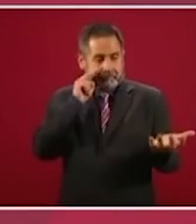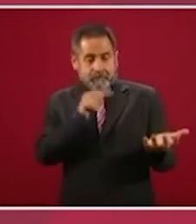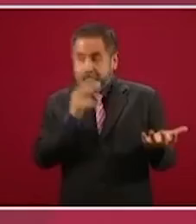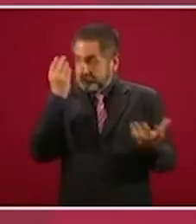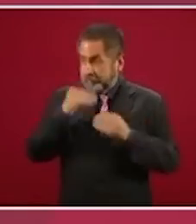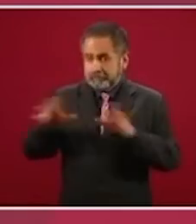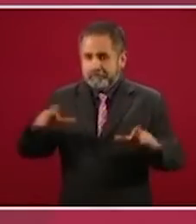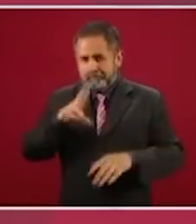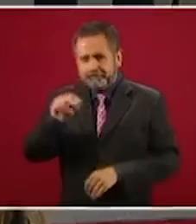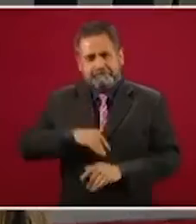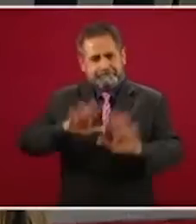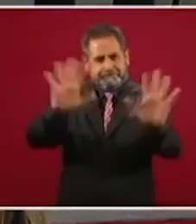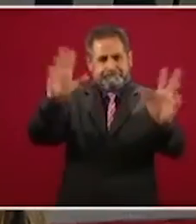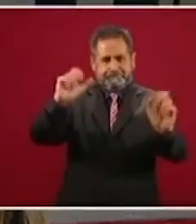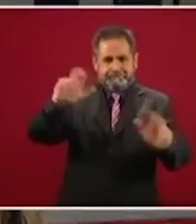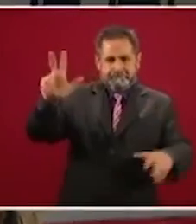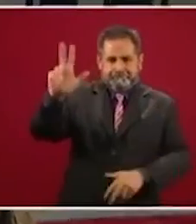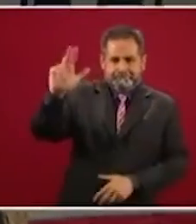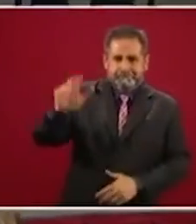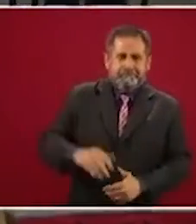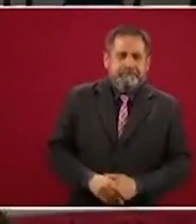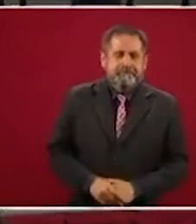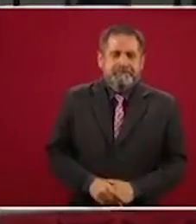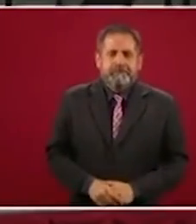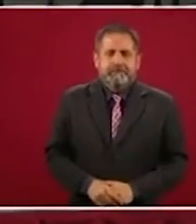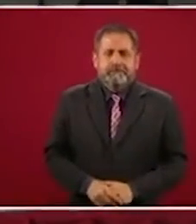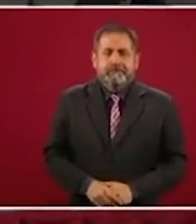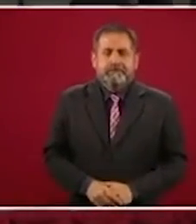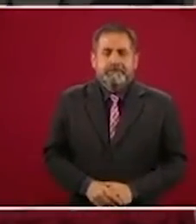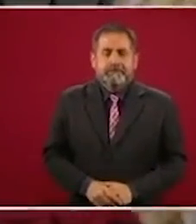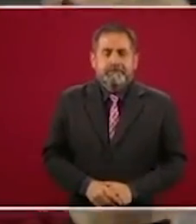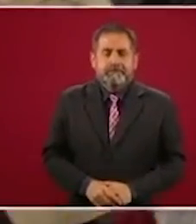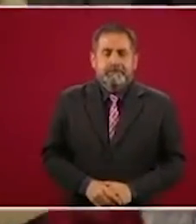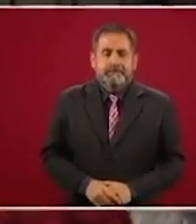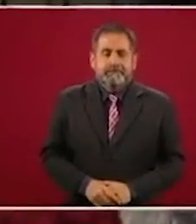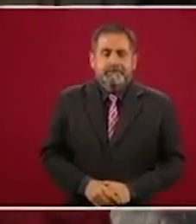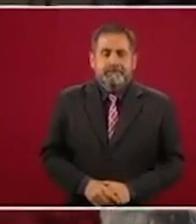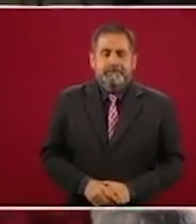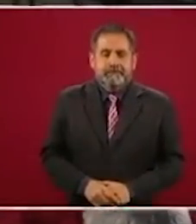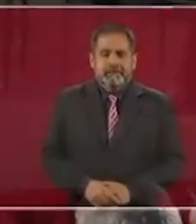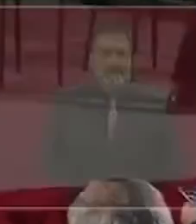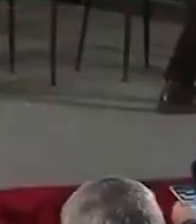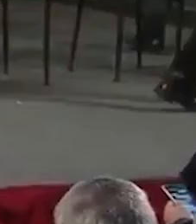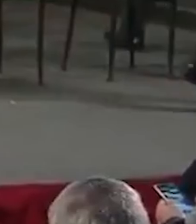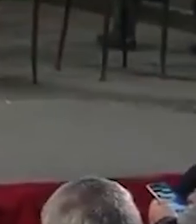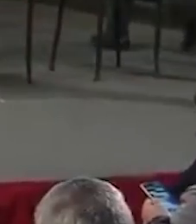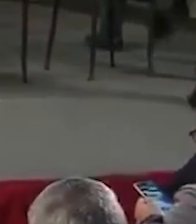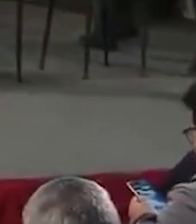lo hagan. Con información de Sharon Smog, Canal 14.